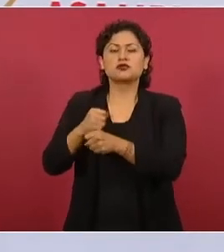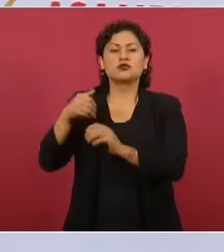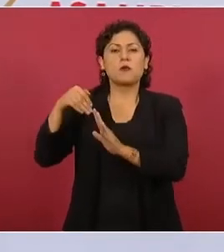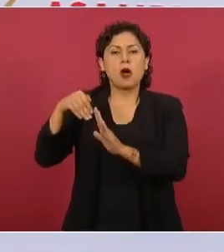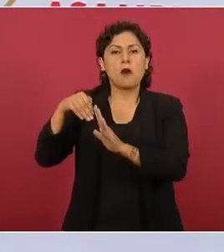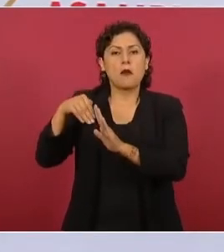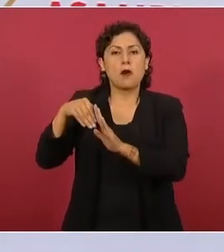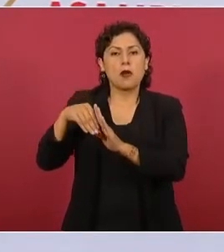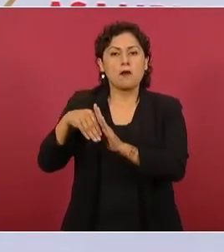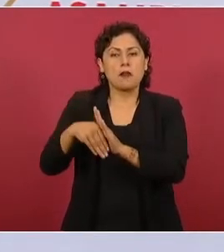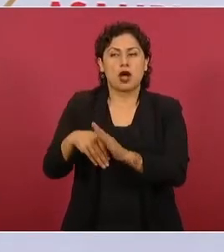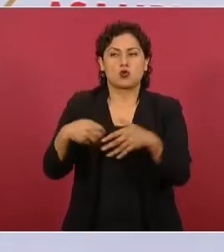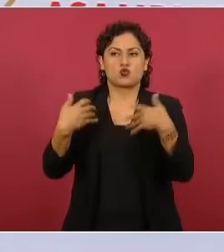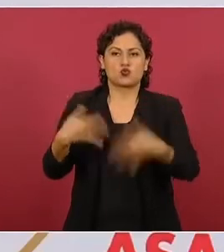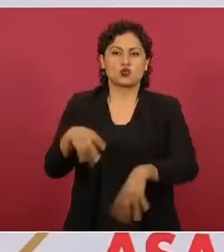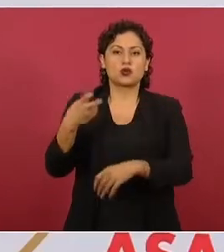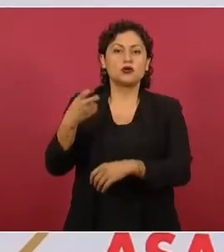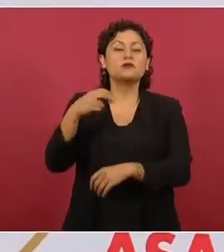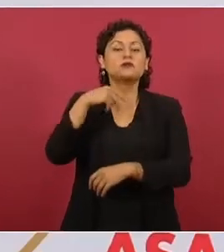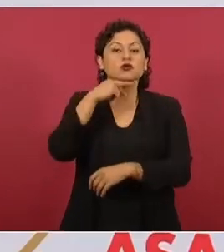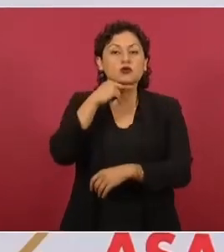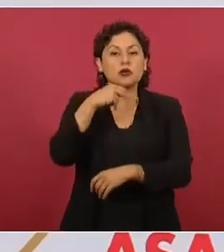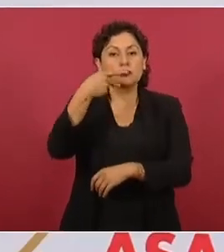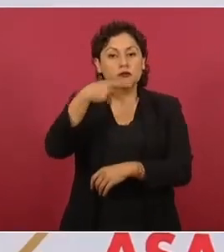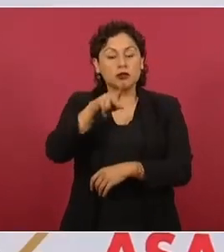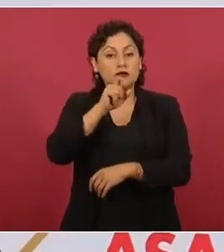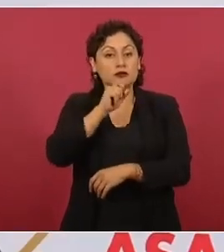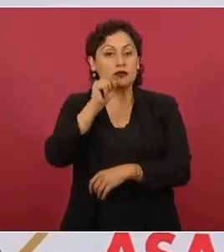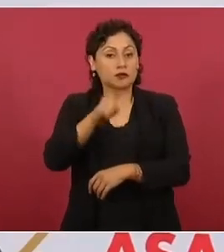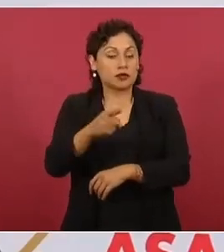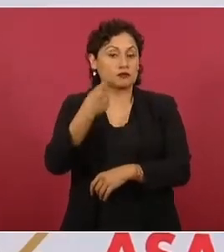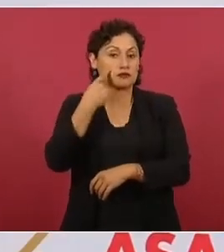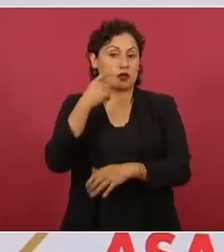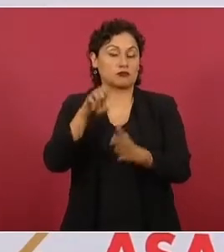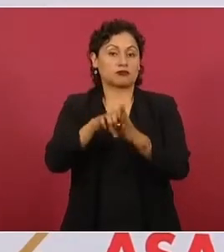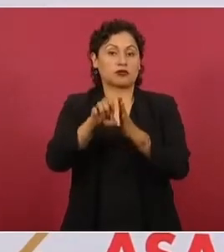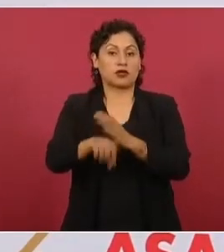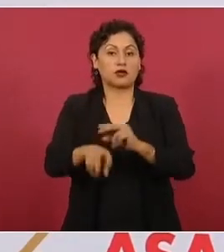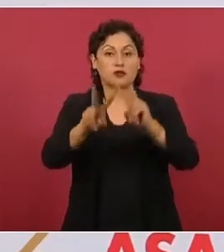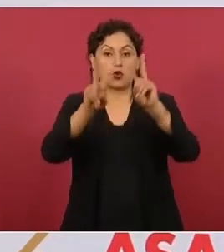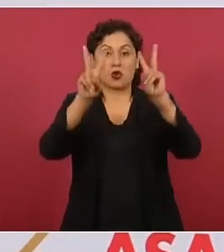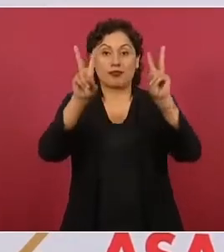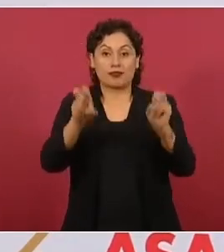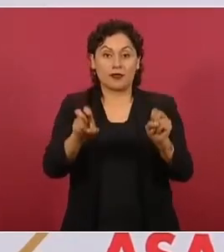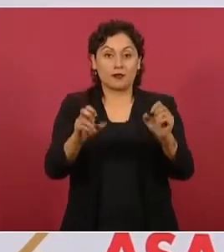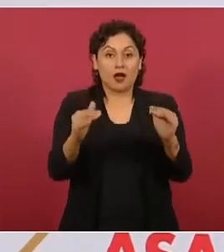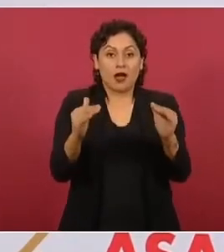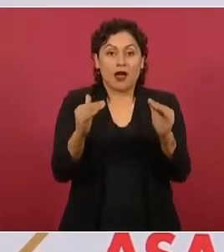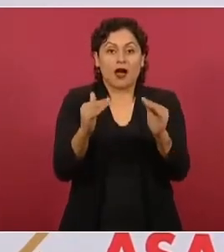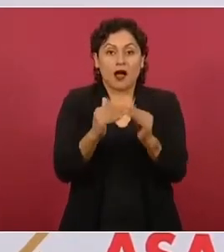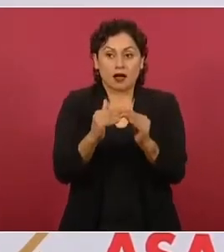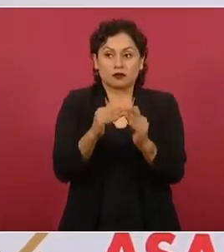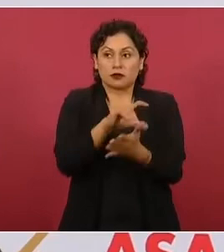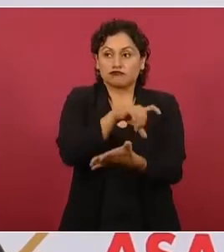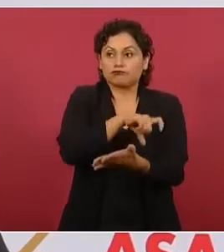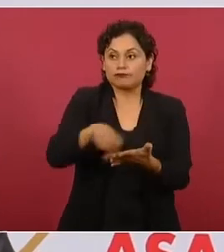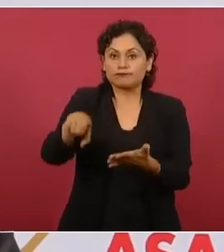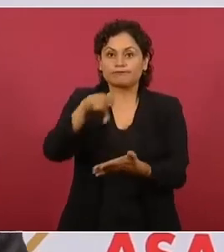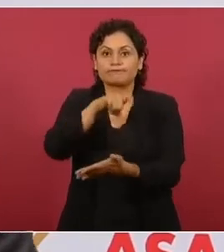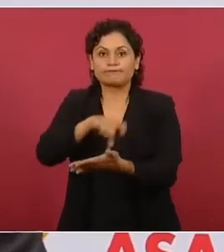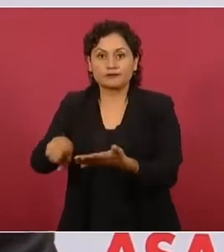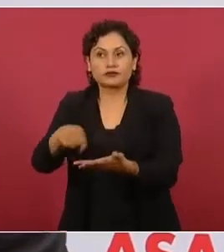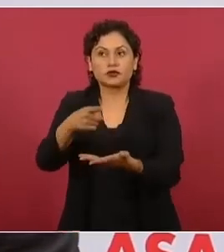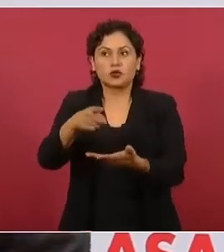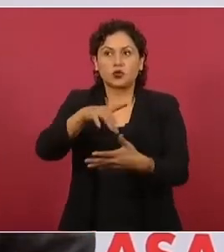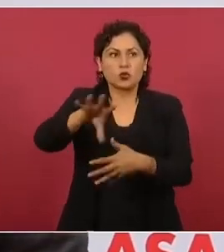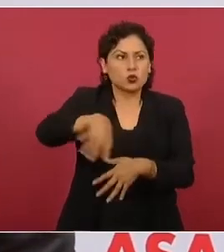inquietante, que la proporción correspondiente a la vivienda económica y popular es cada vez menor su oferta.